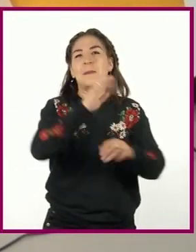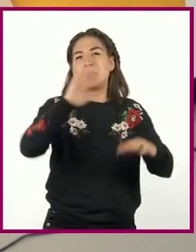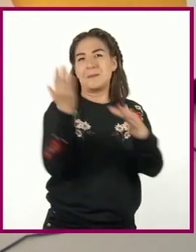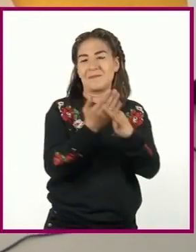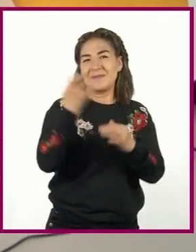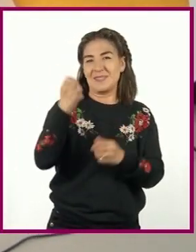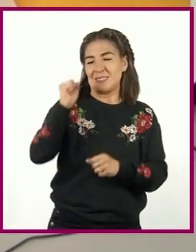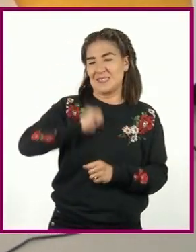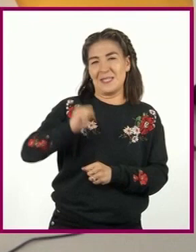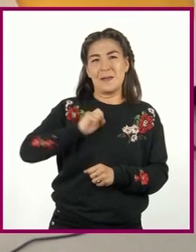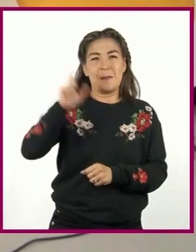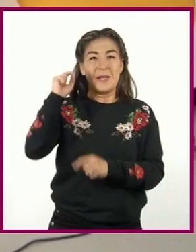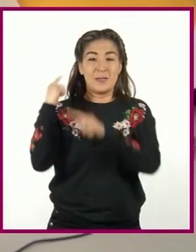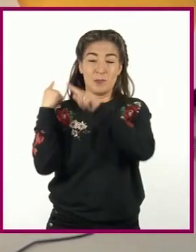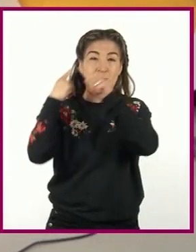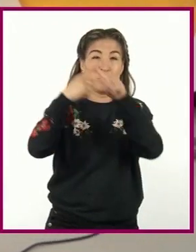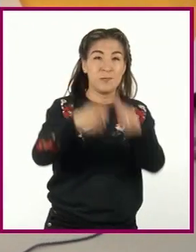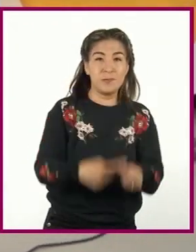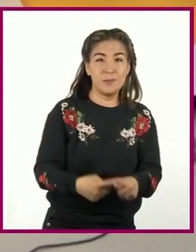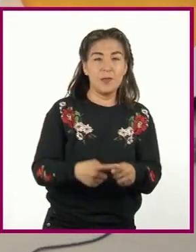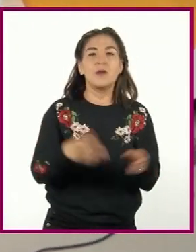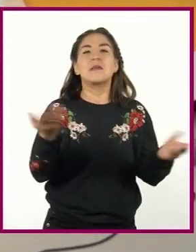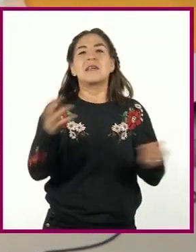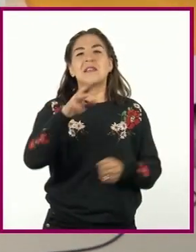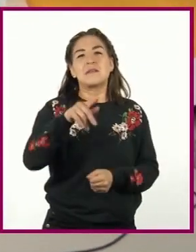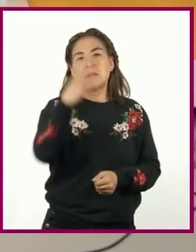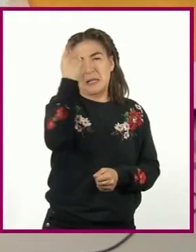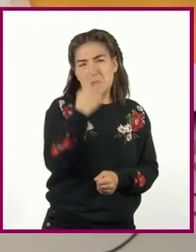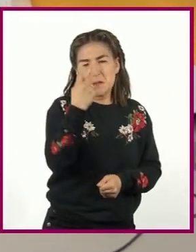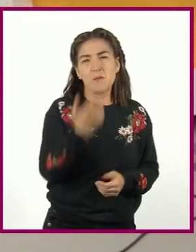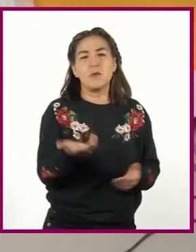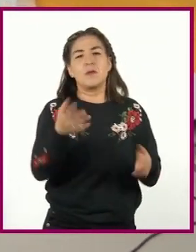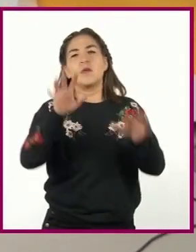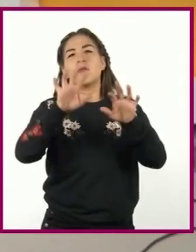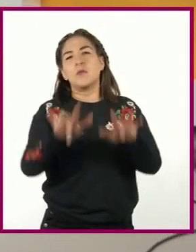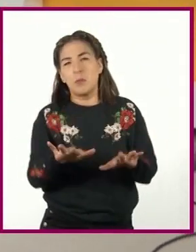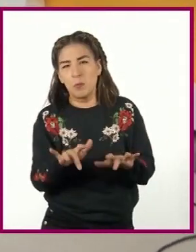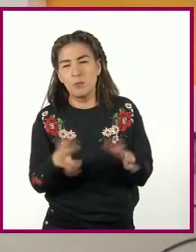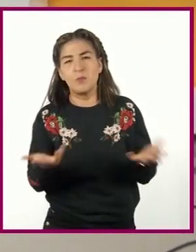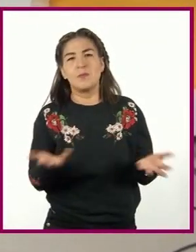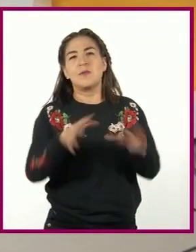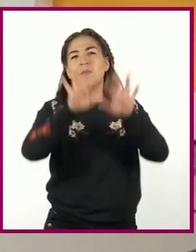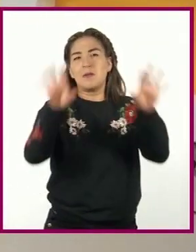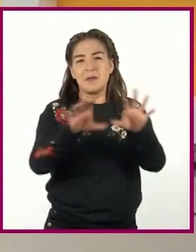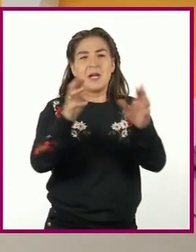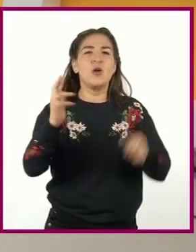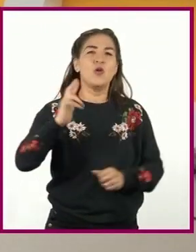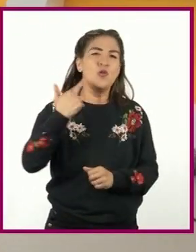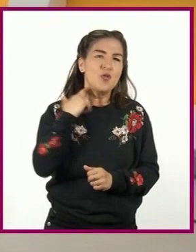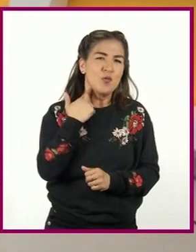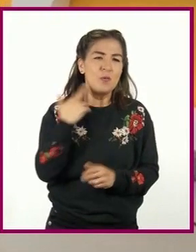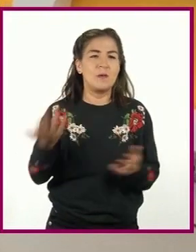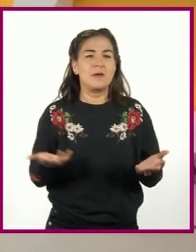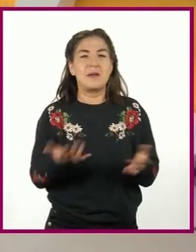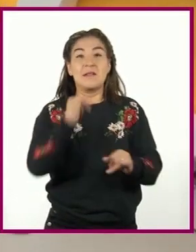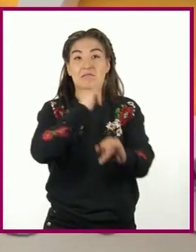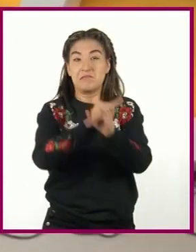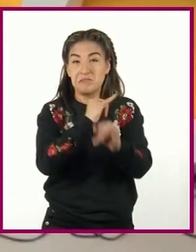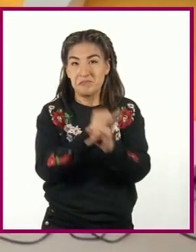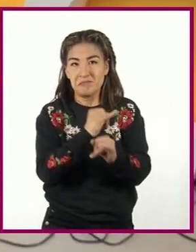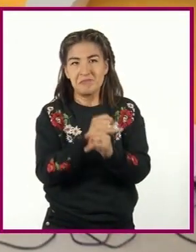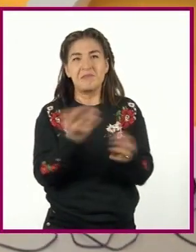XX. Aparatos como transistores, televisores, computadoras, robots, el